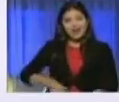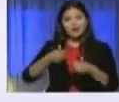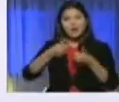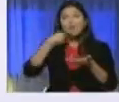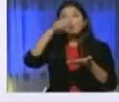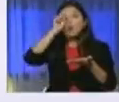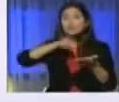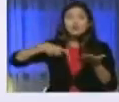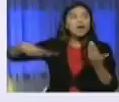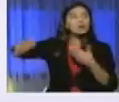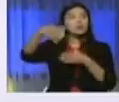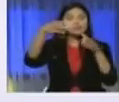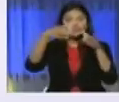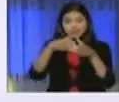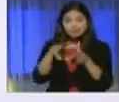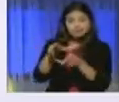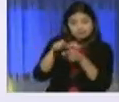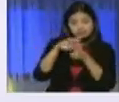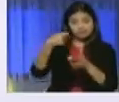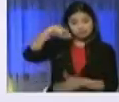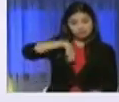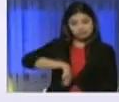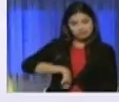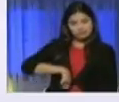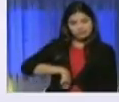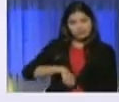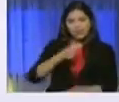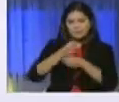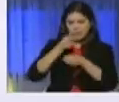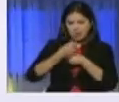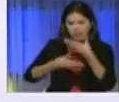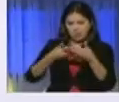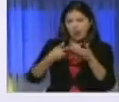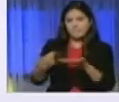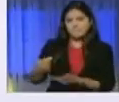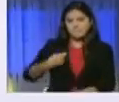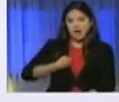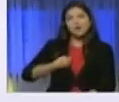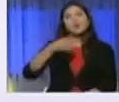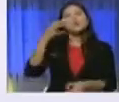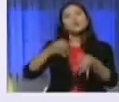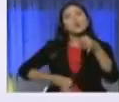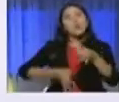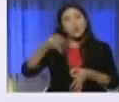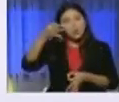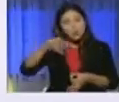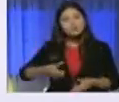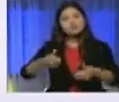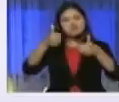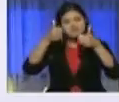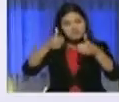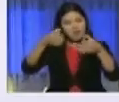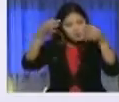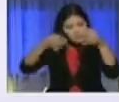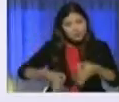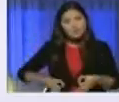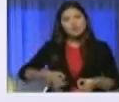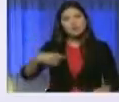colectivos, ingresos, productos del trabajo justos, bien, pero muy bien, digo